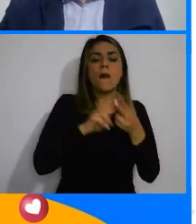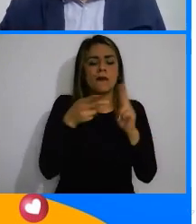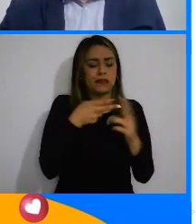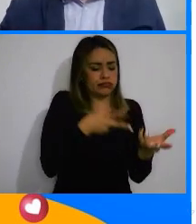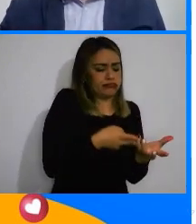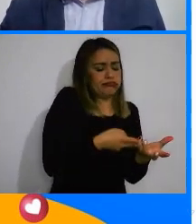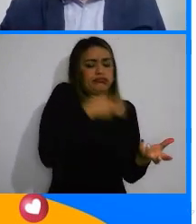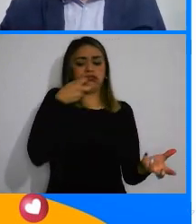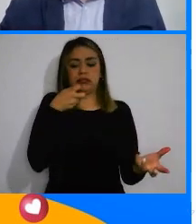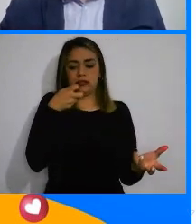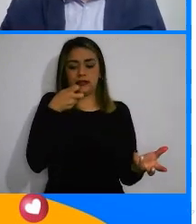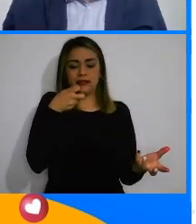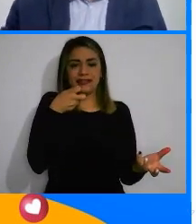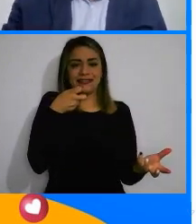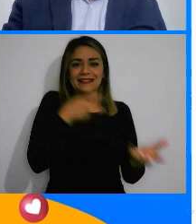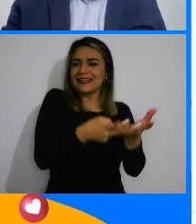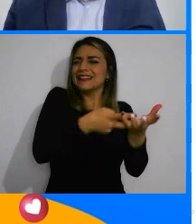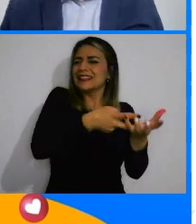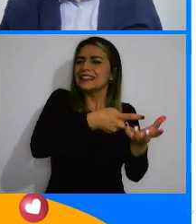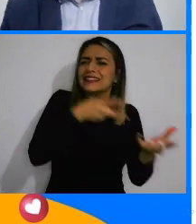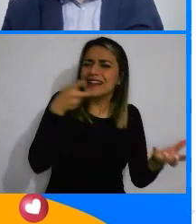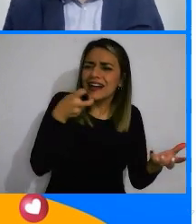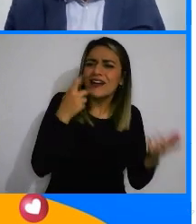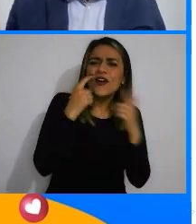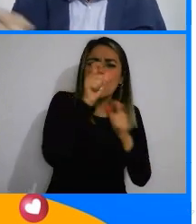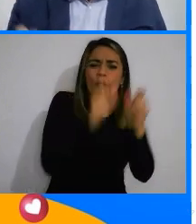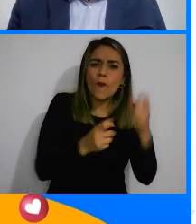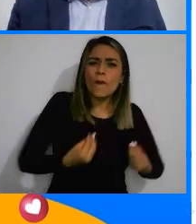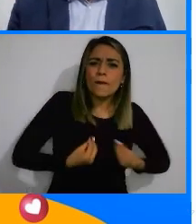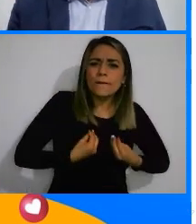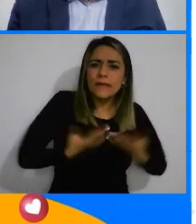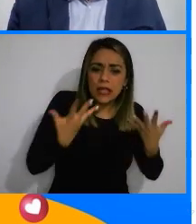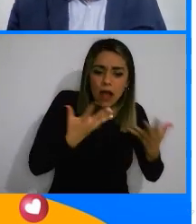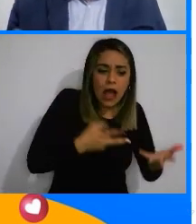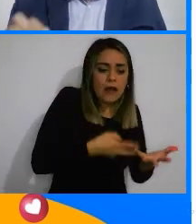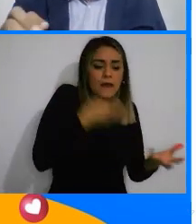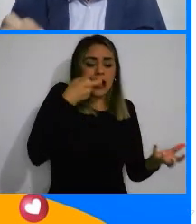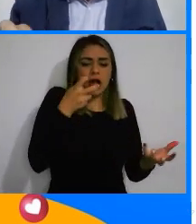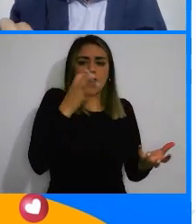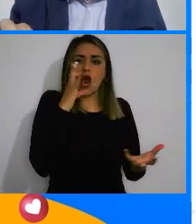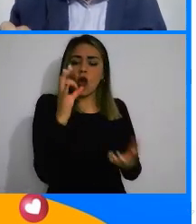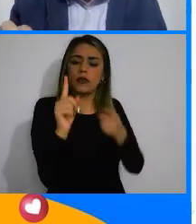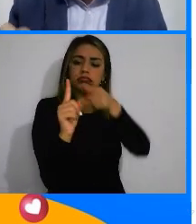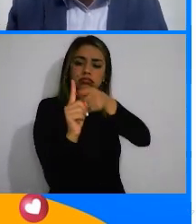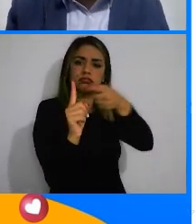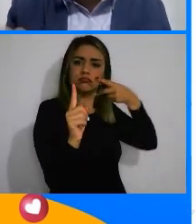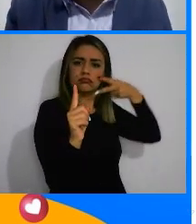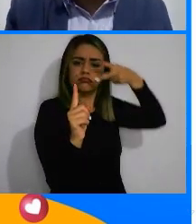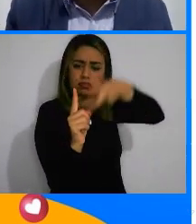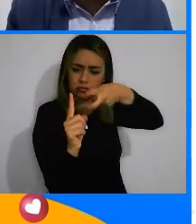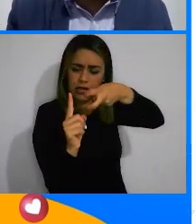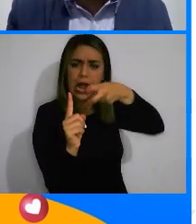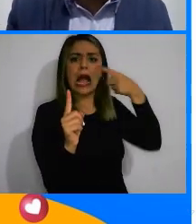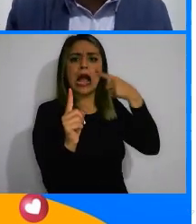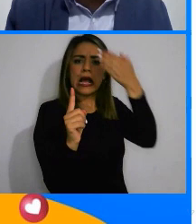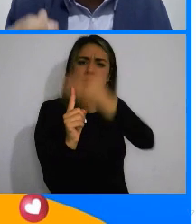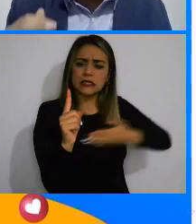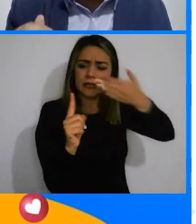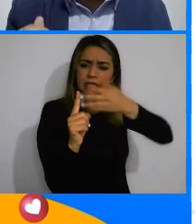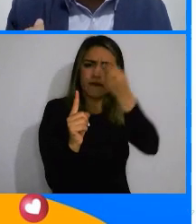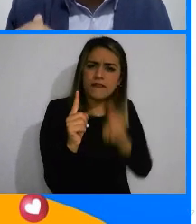extrae, ¿sí?, de esos seres vivos al hombre y estudia entonces y da una